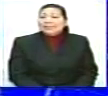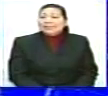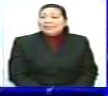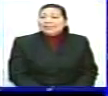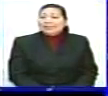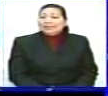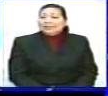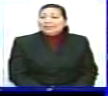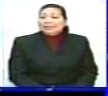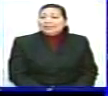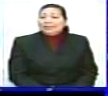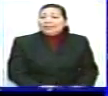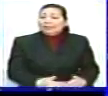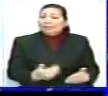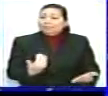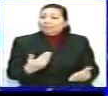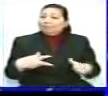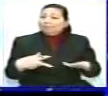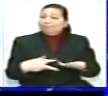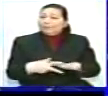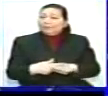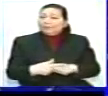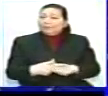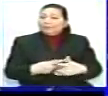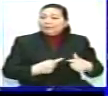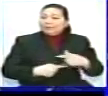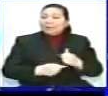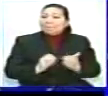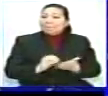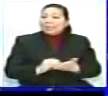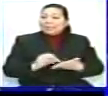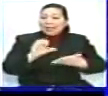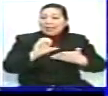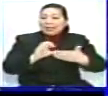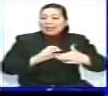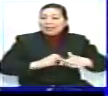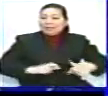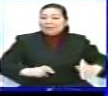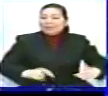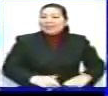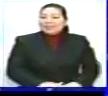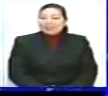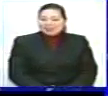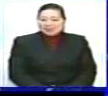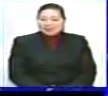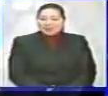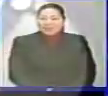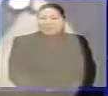nuestra programación. Antes vamos a hacer una breve pausa y seguimos con más en Agenda Parlamentaria.